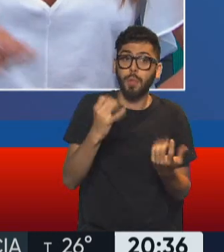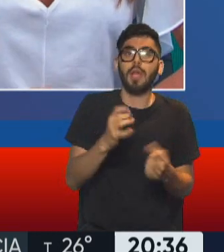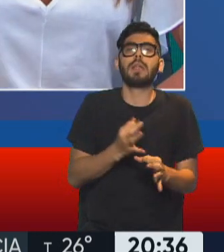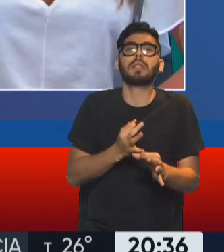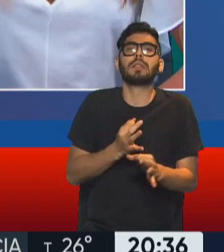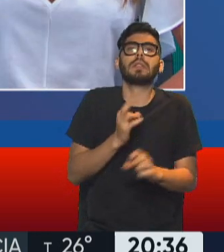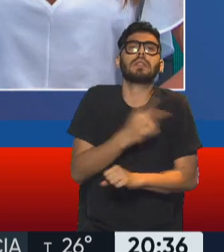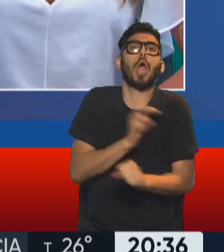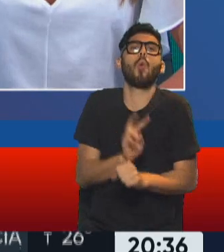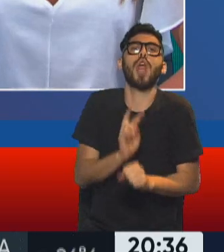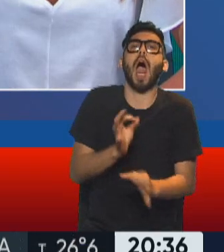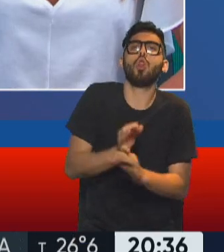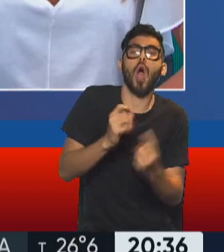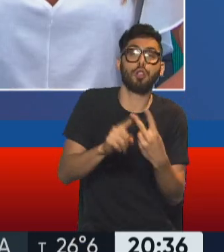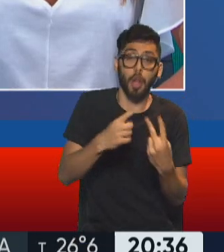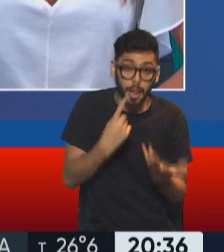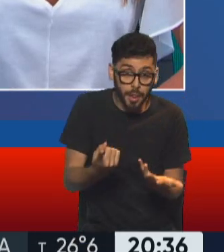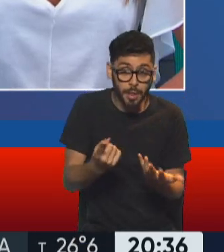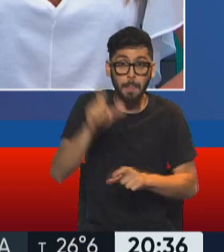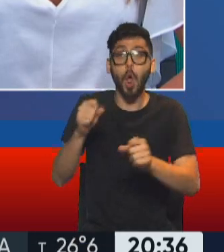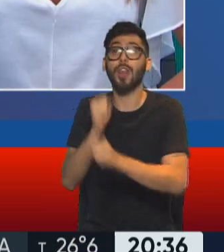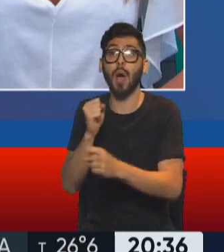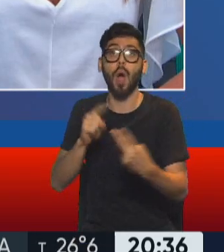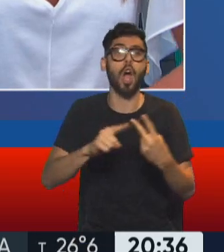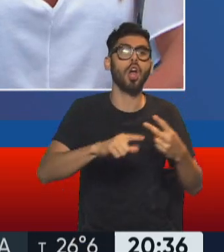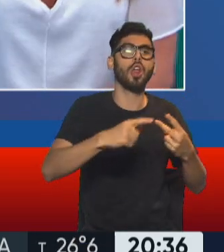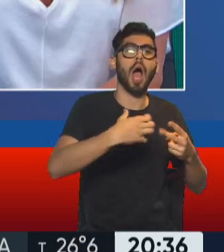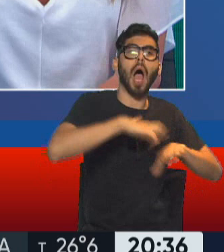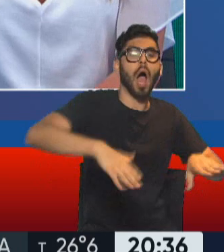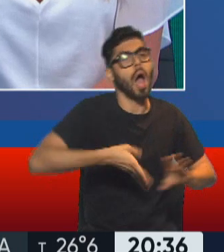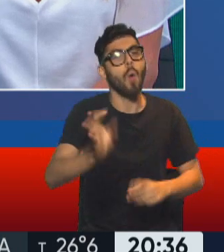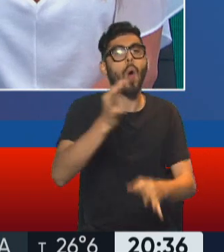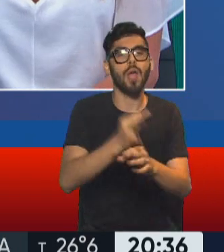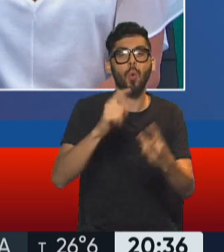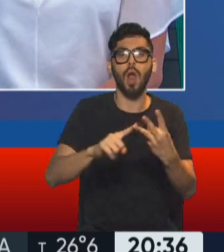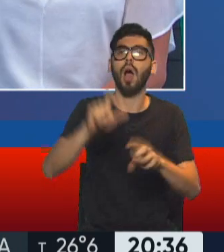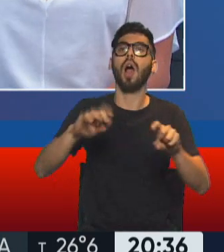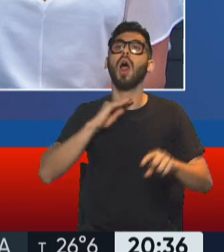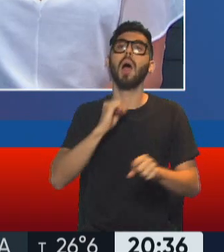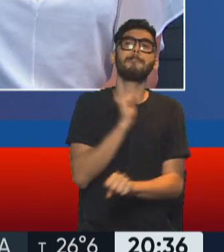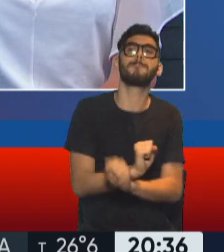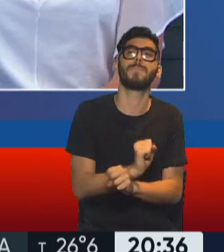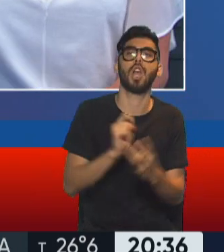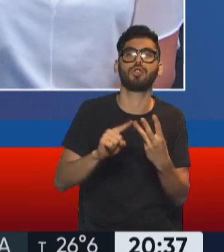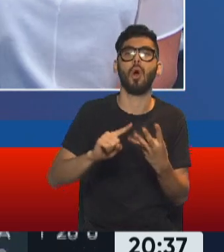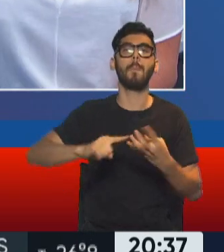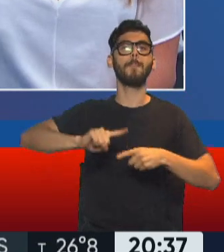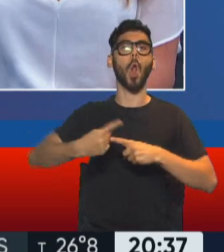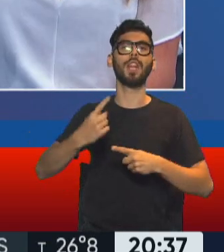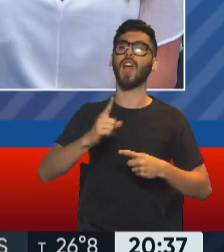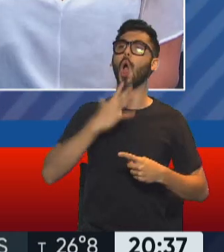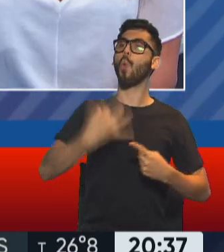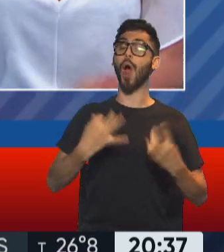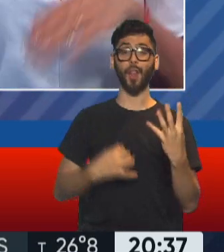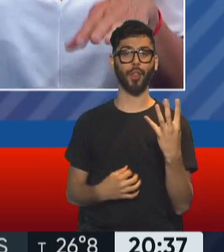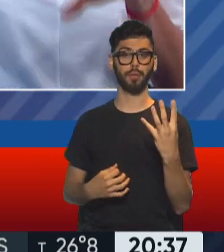ellos. consignas. Te dicen la gente No hay más que trabajando, eso. los chicos en las escuelas, Claro. Claro. los delincuentes presos Eso. y la política de honestos. Ninguna de esas